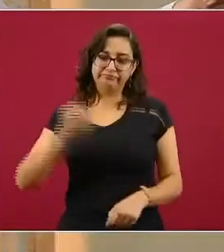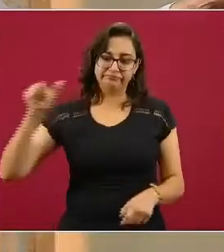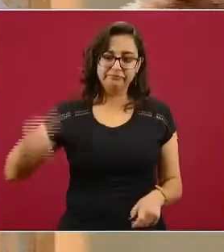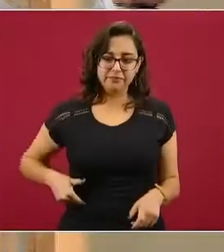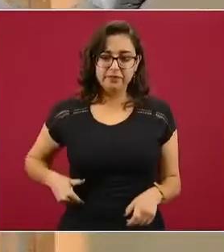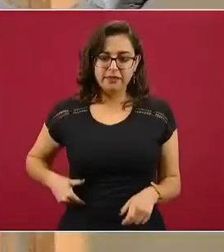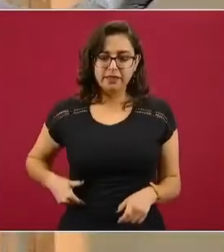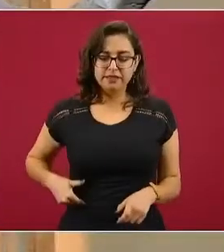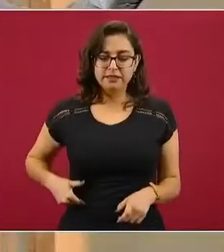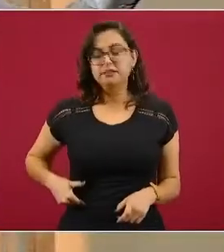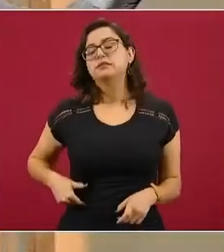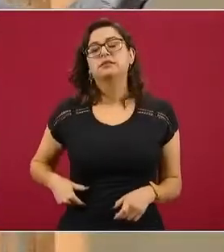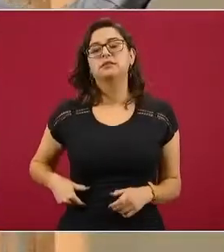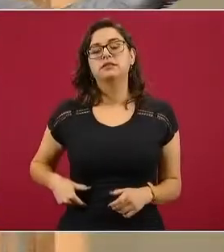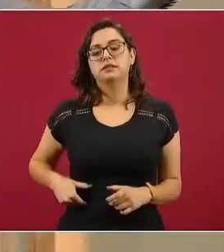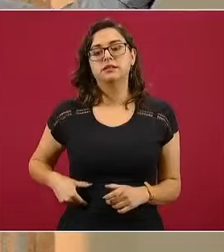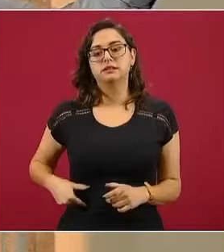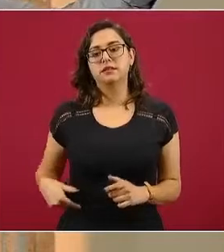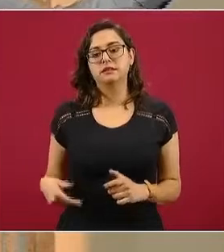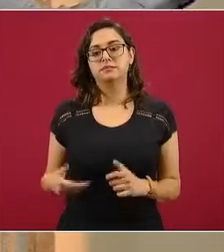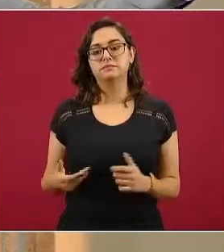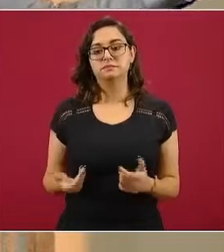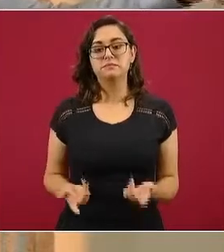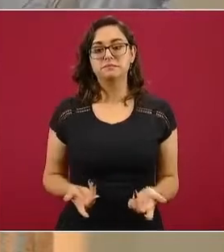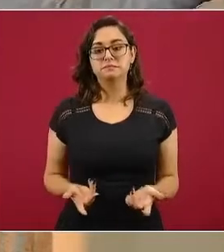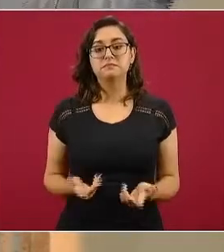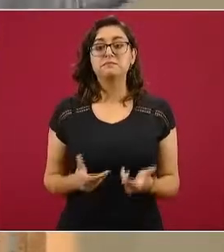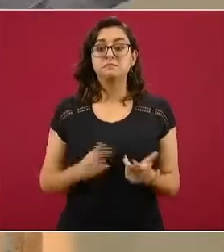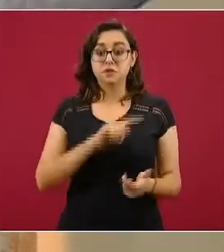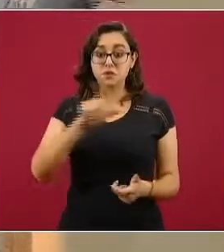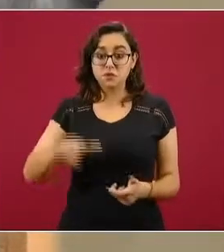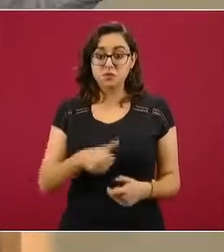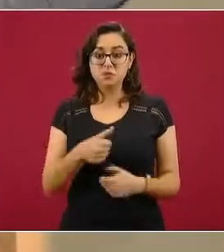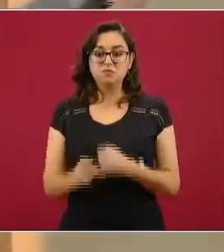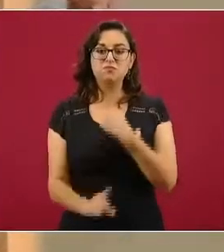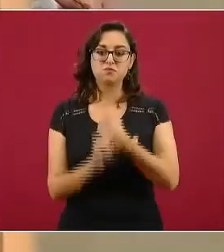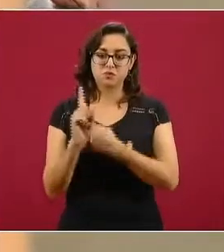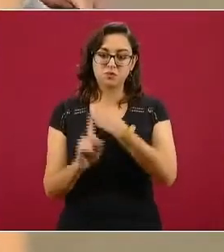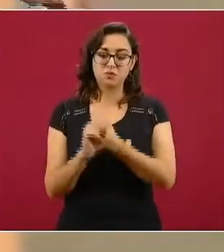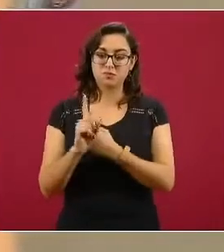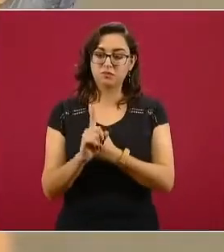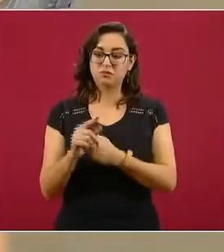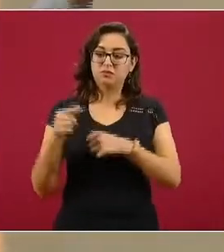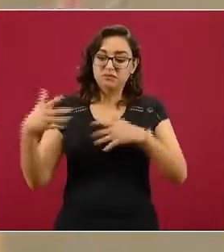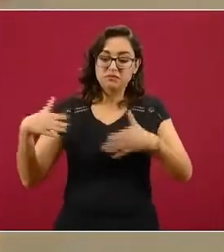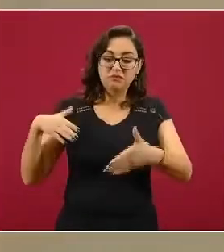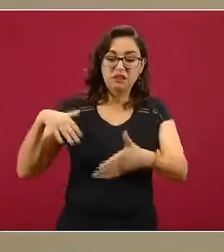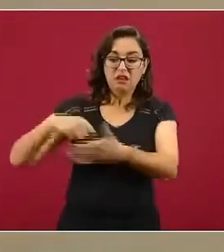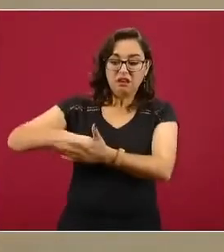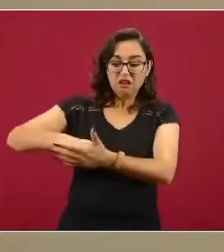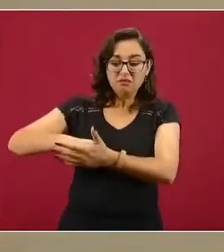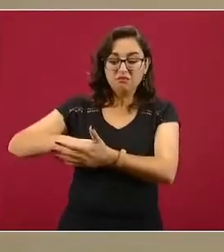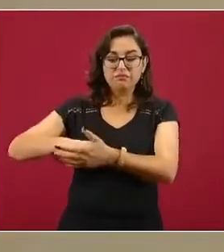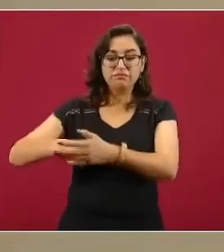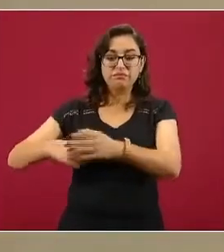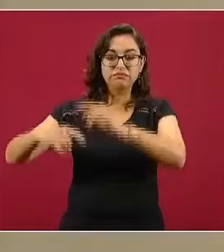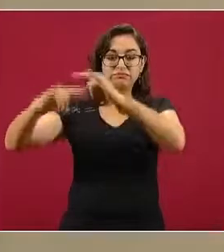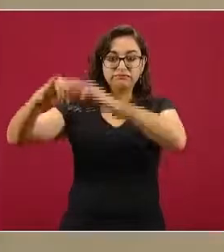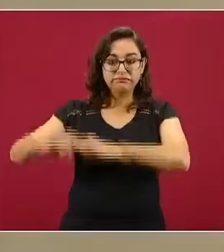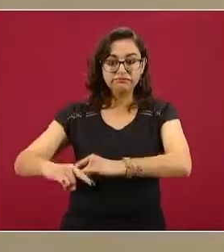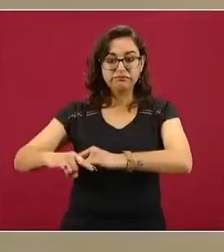Este accidente vial va a ocasionar una crisis en ese cruce, ¿sí? Va a ocasionar que